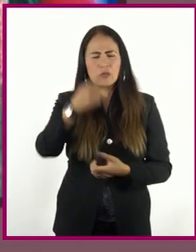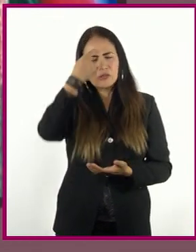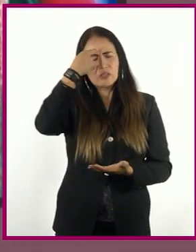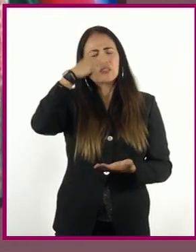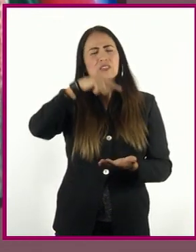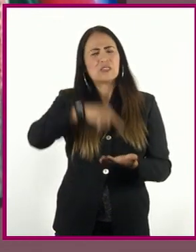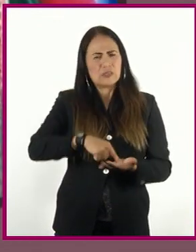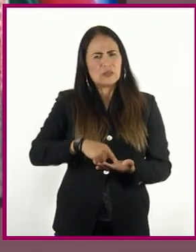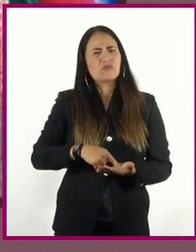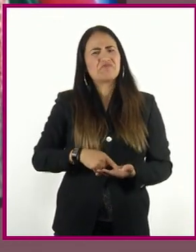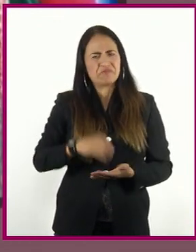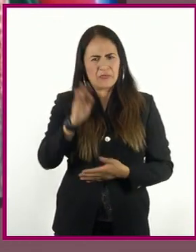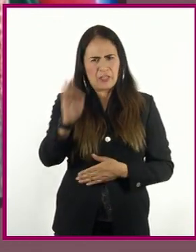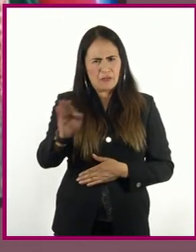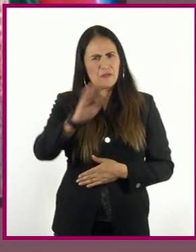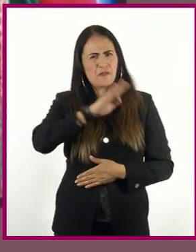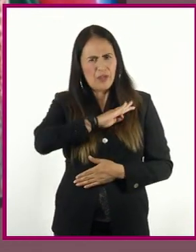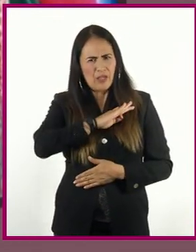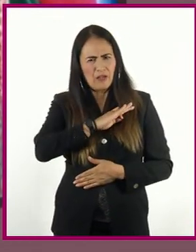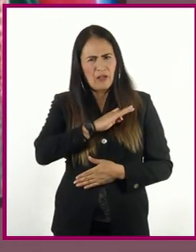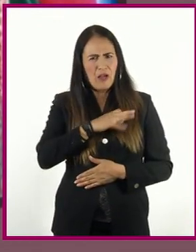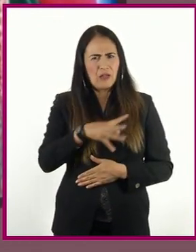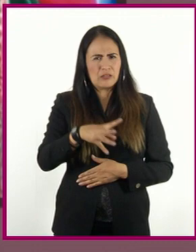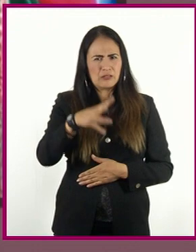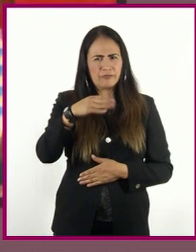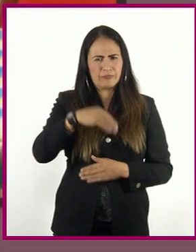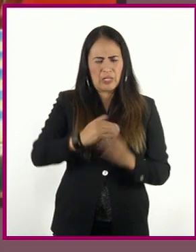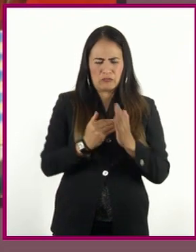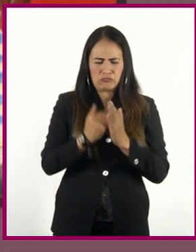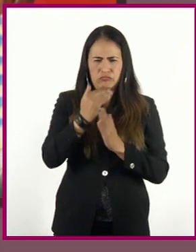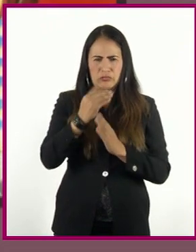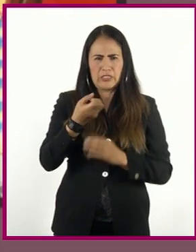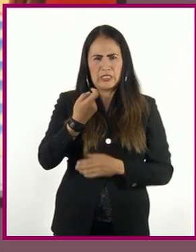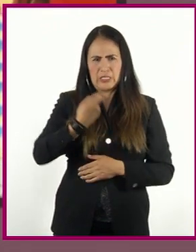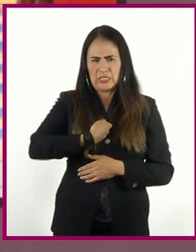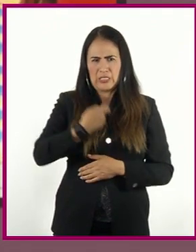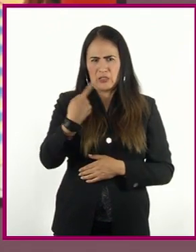sentido de identidad al mismo pueblo.